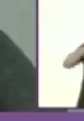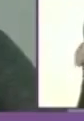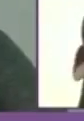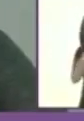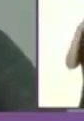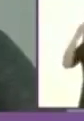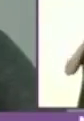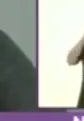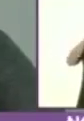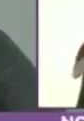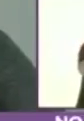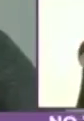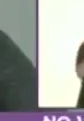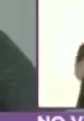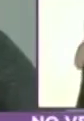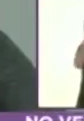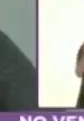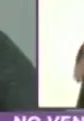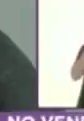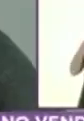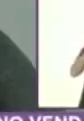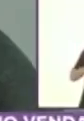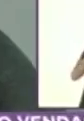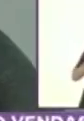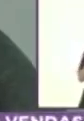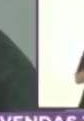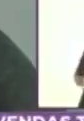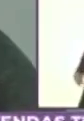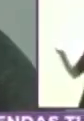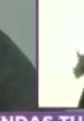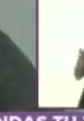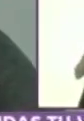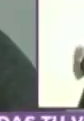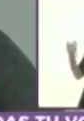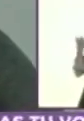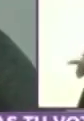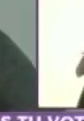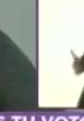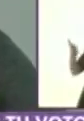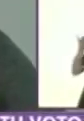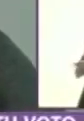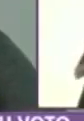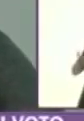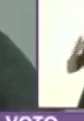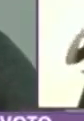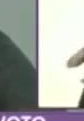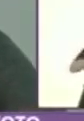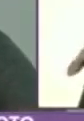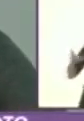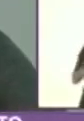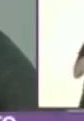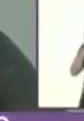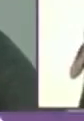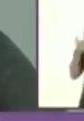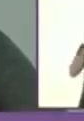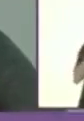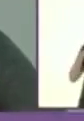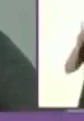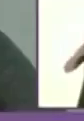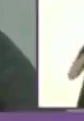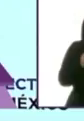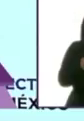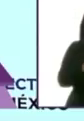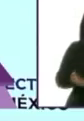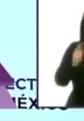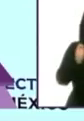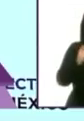con expectativa de que la mujer no fuera a soltar ahí algún golpe o algún empujón a la que era en ese momento pues su